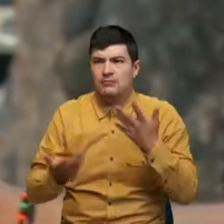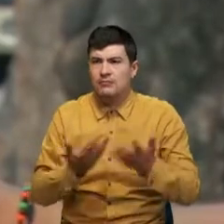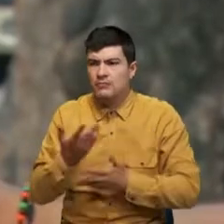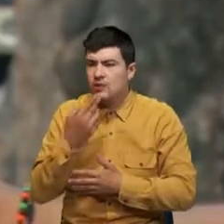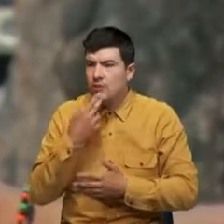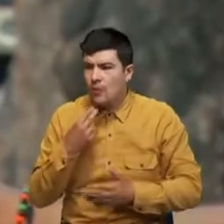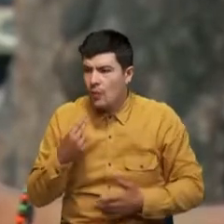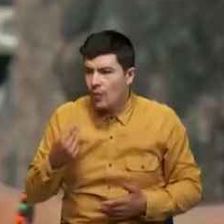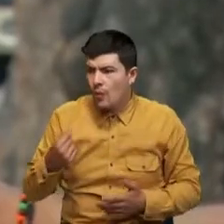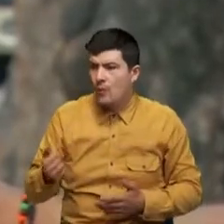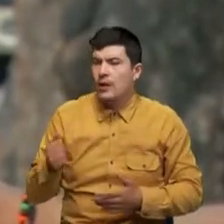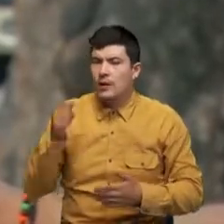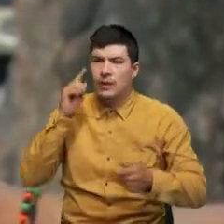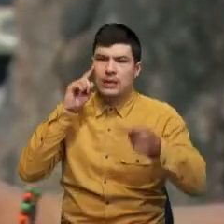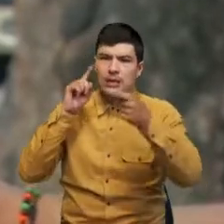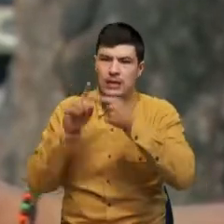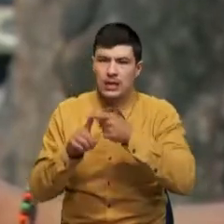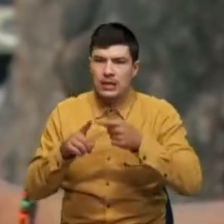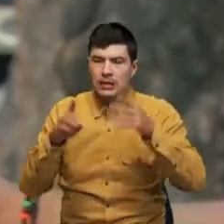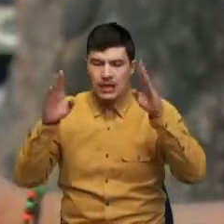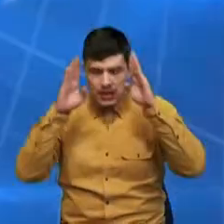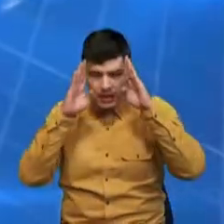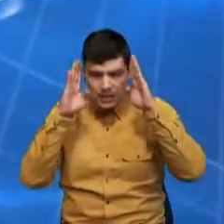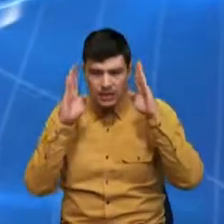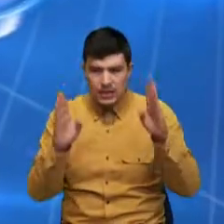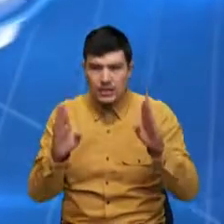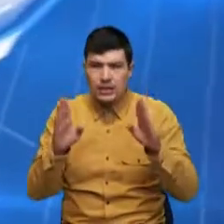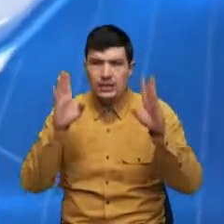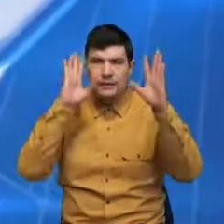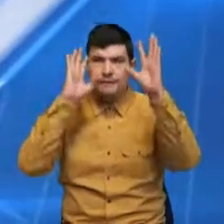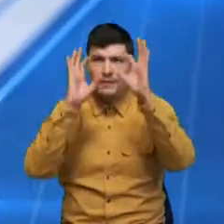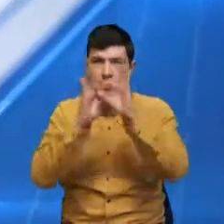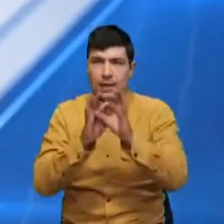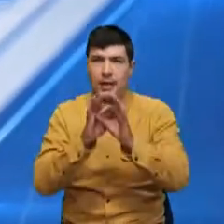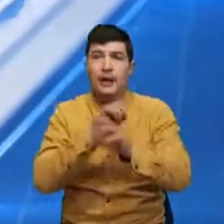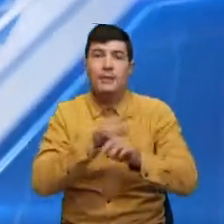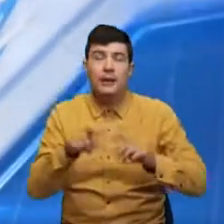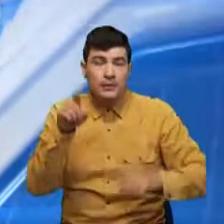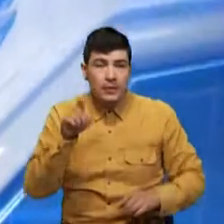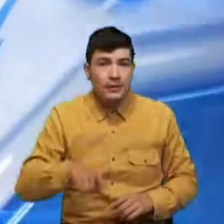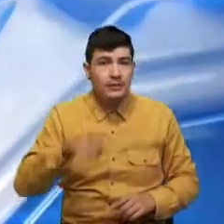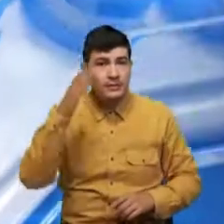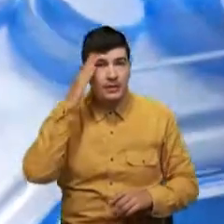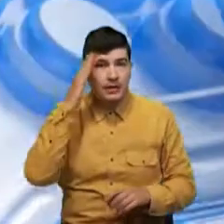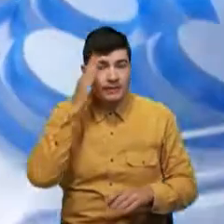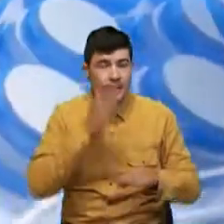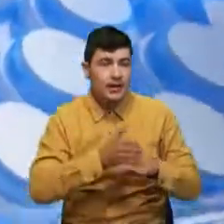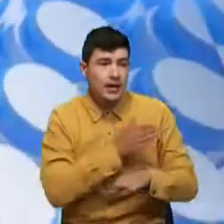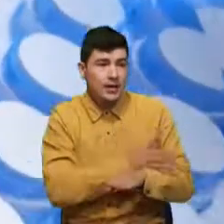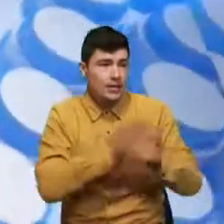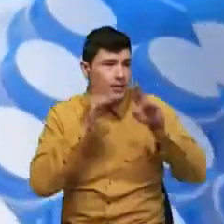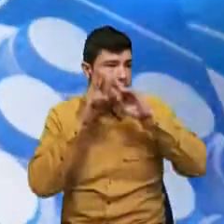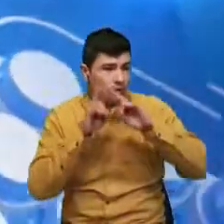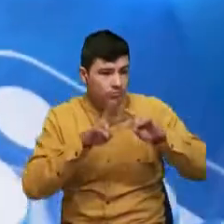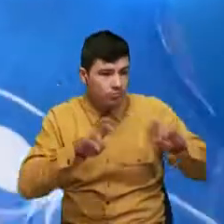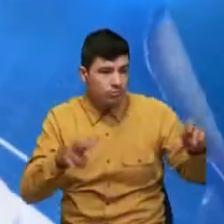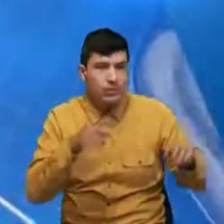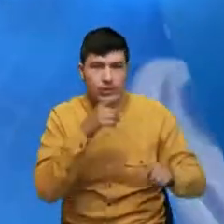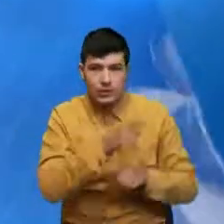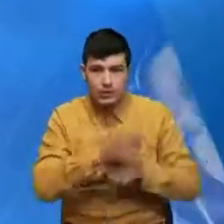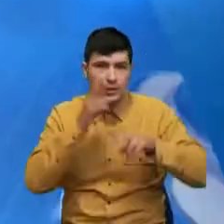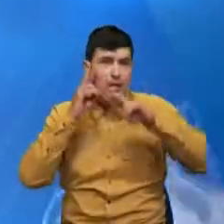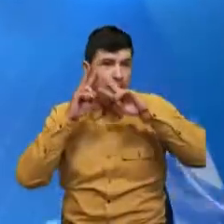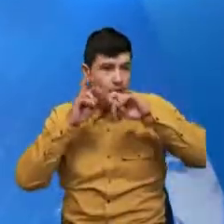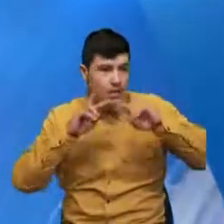noble como de objetiva como de aterrizada pero también debemos tener en cuenta que existe una investigación en curso esa investigación